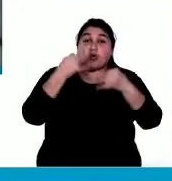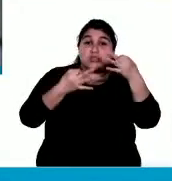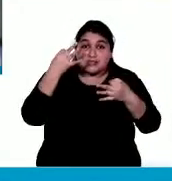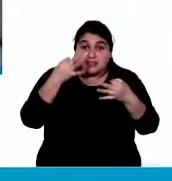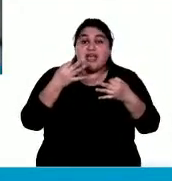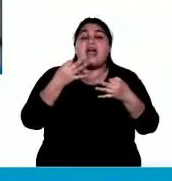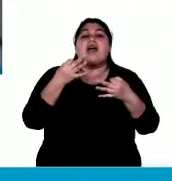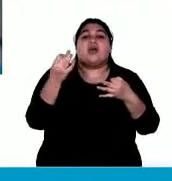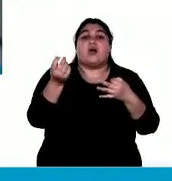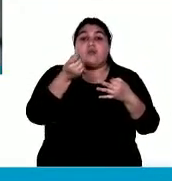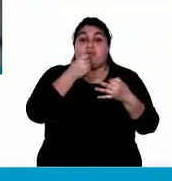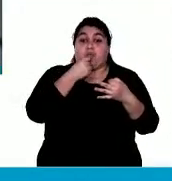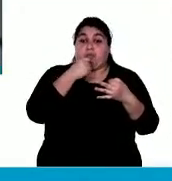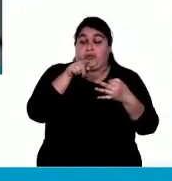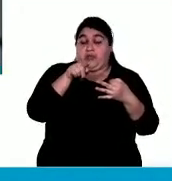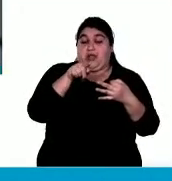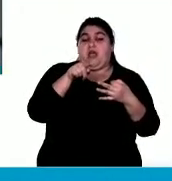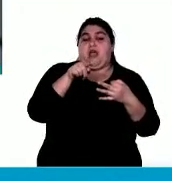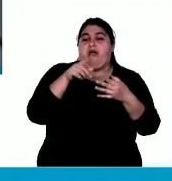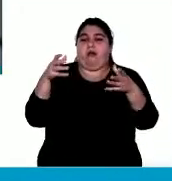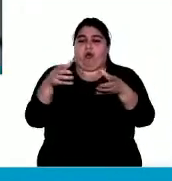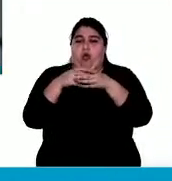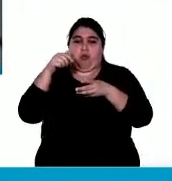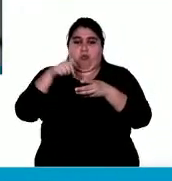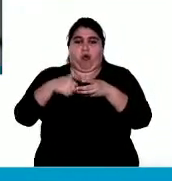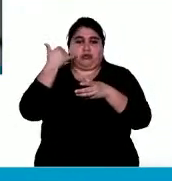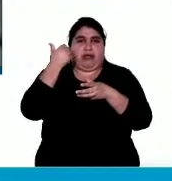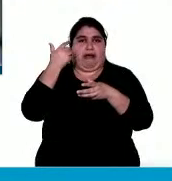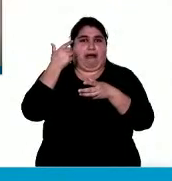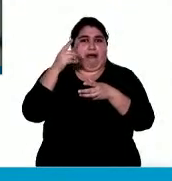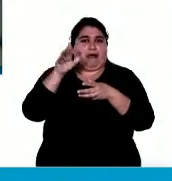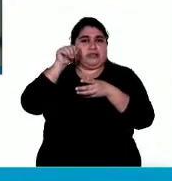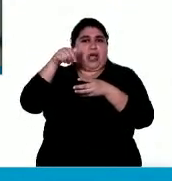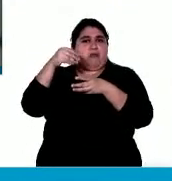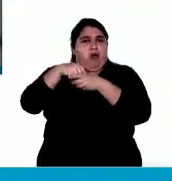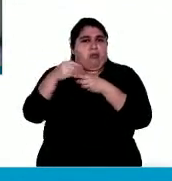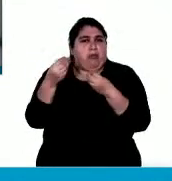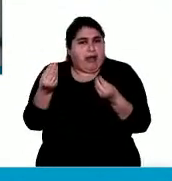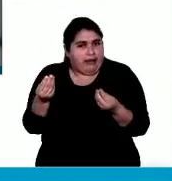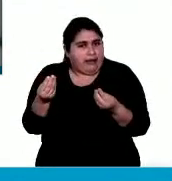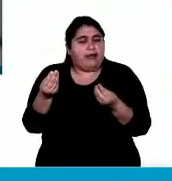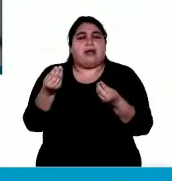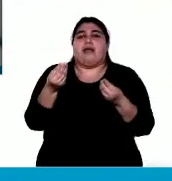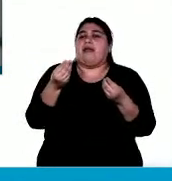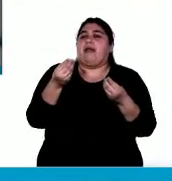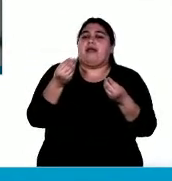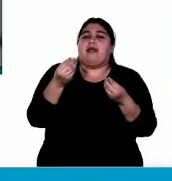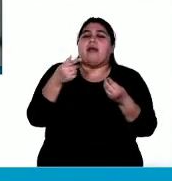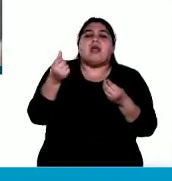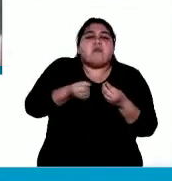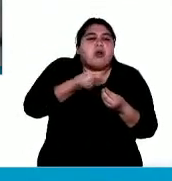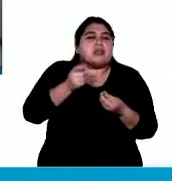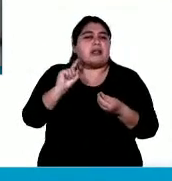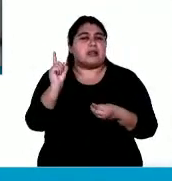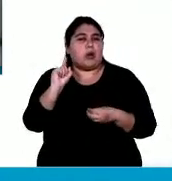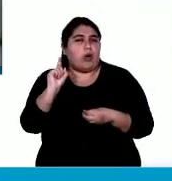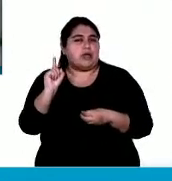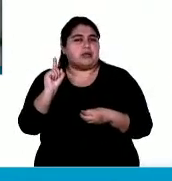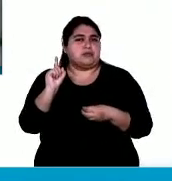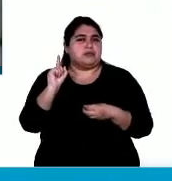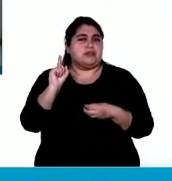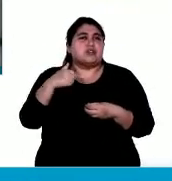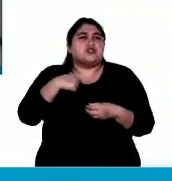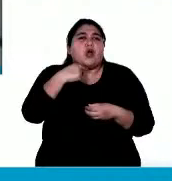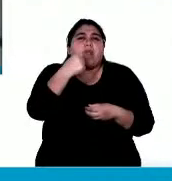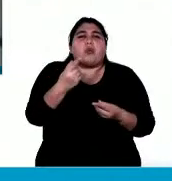está elaborada por el comité de expertos, que no es oportuna, que no es prioritaria, la pregunta es